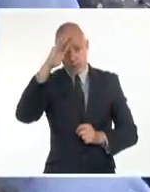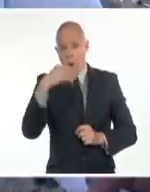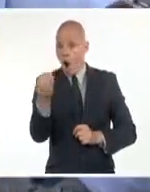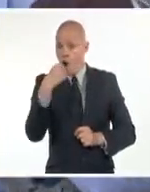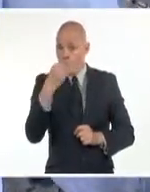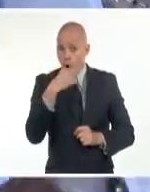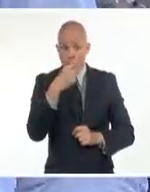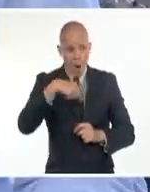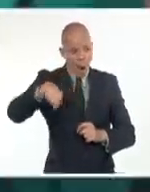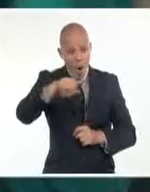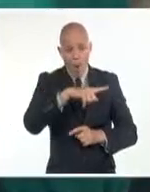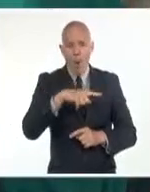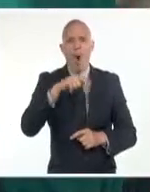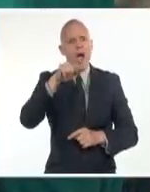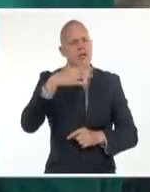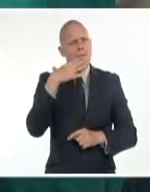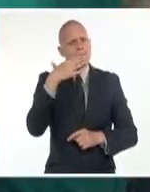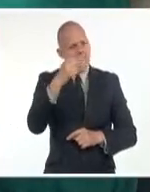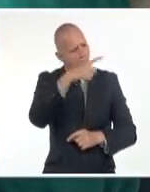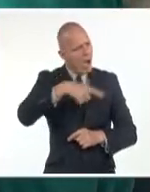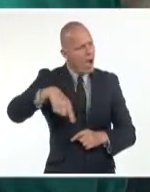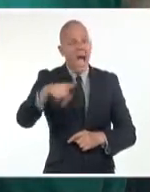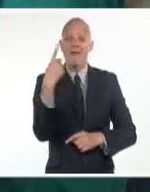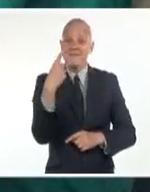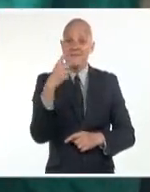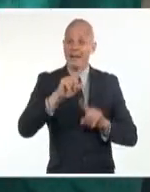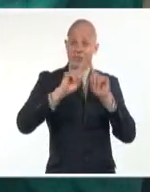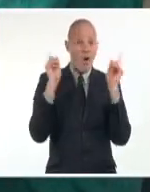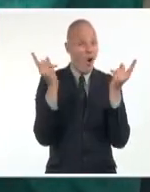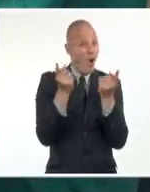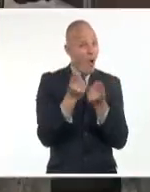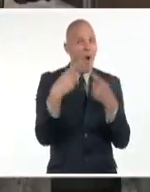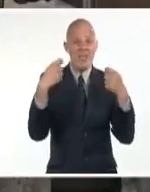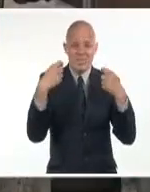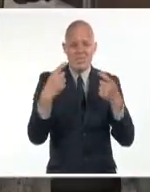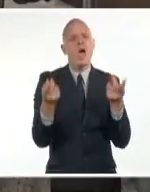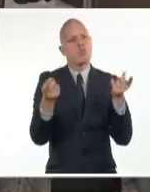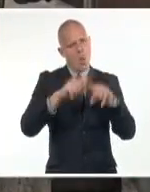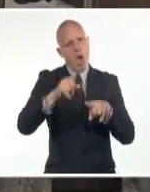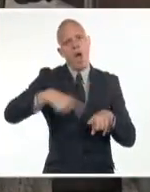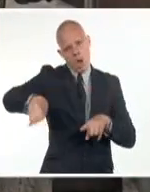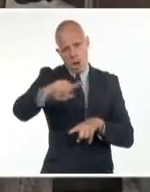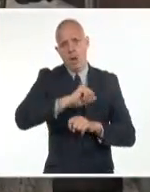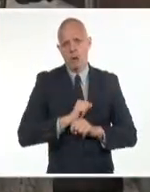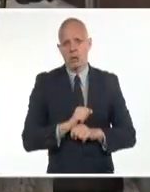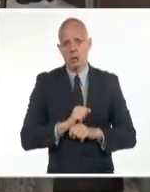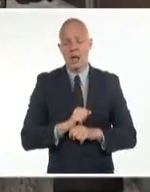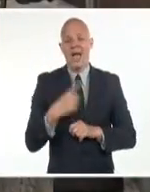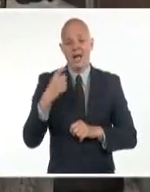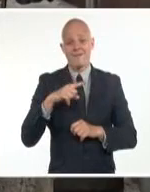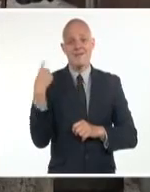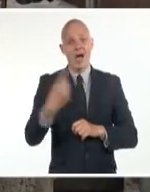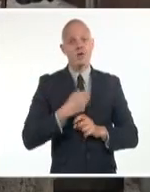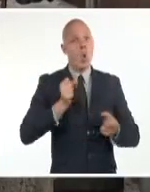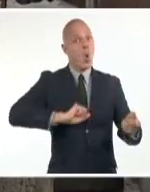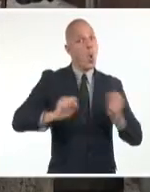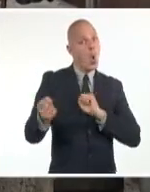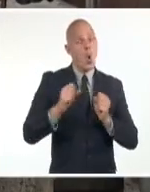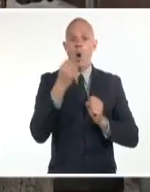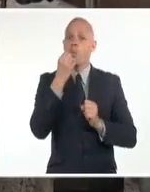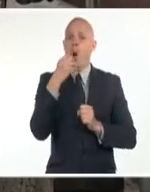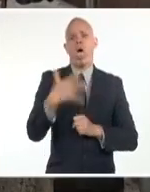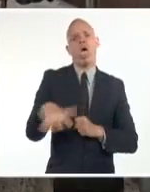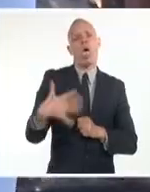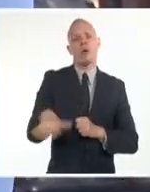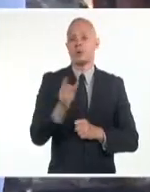esto. Este es un buen ejemplo, pero va a depender de nosotros, de nuestro esfuerzo. El ahorro es la principal fuente de recursos que nosotros disponemos